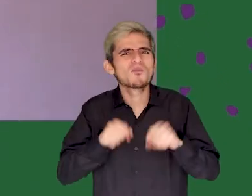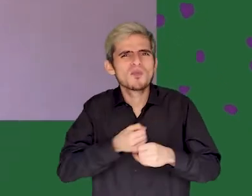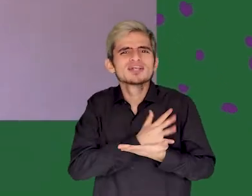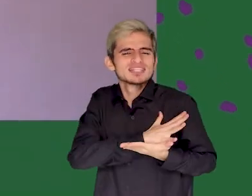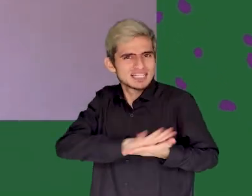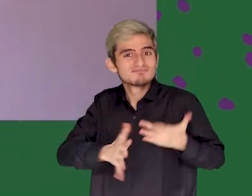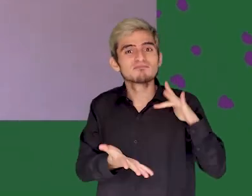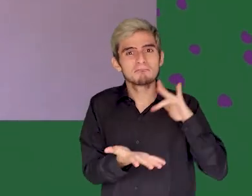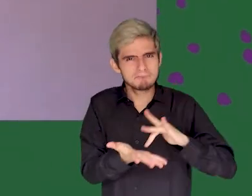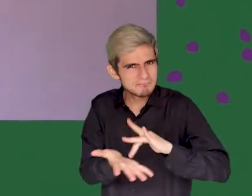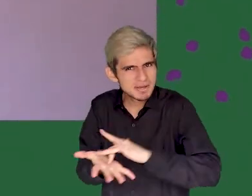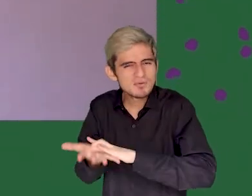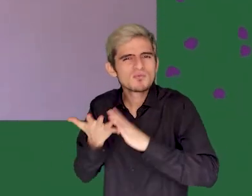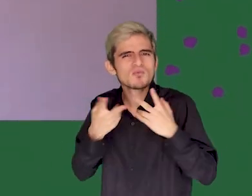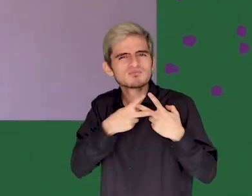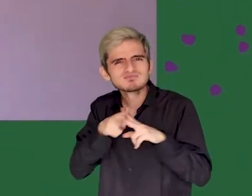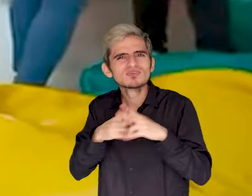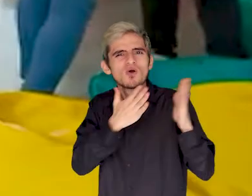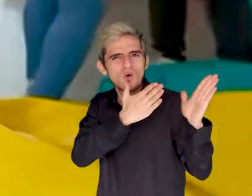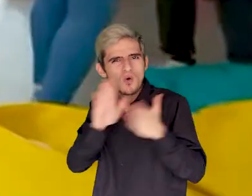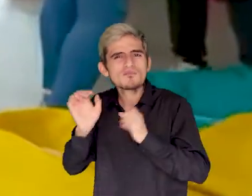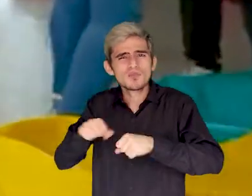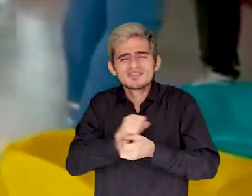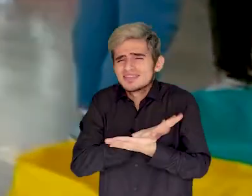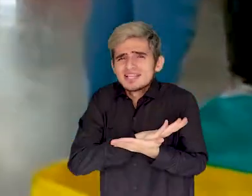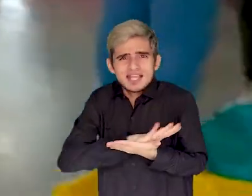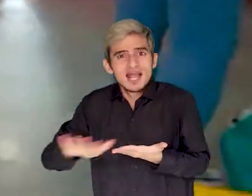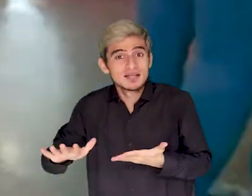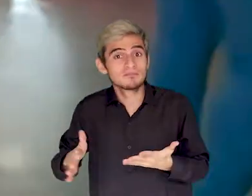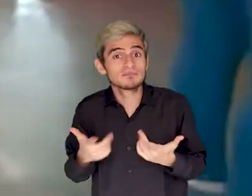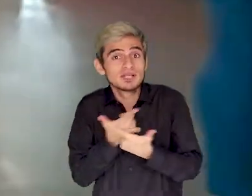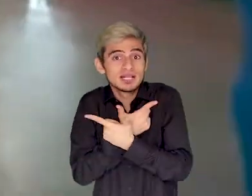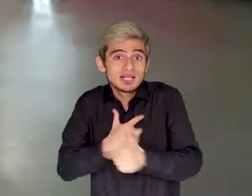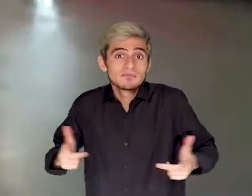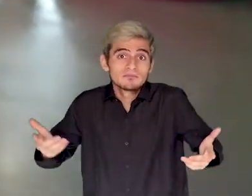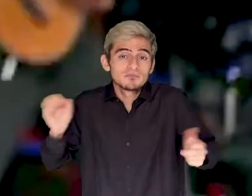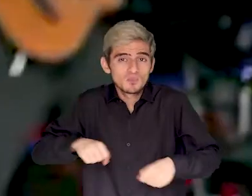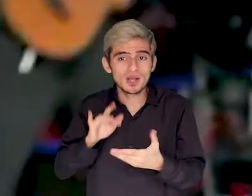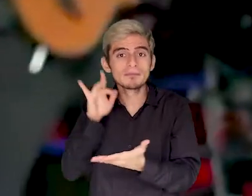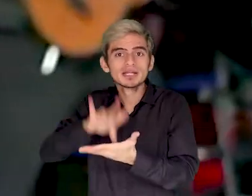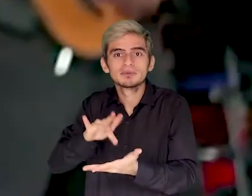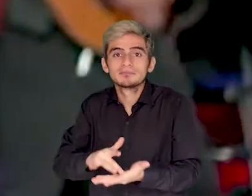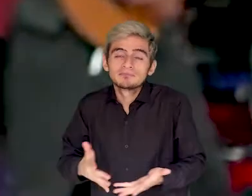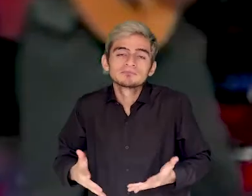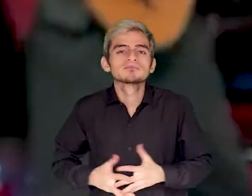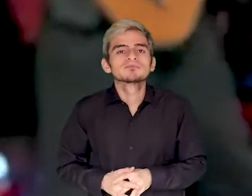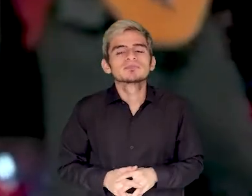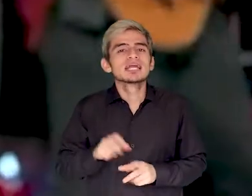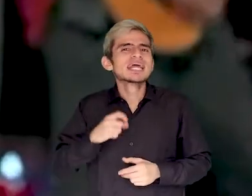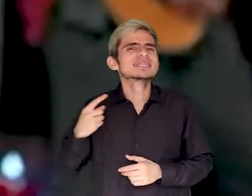los espacios de formación de la Cinemateca que se hacen dentro de los proyectos misionales son de entrada libre.